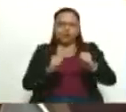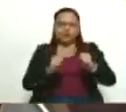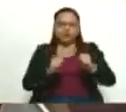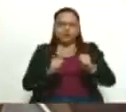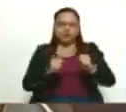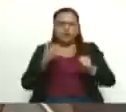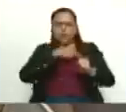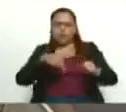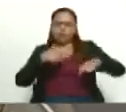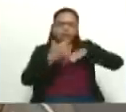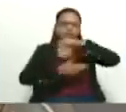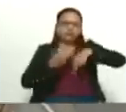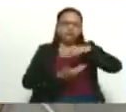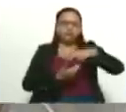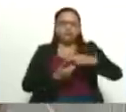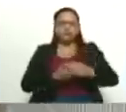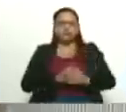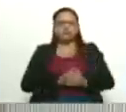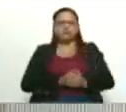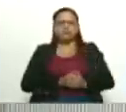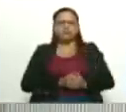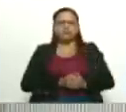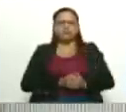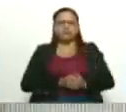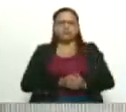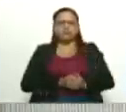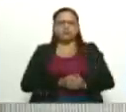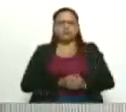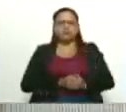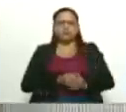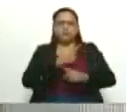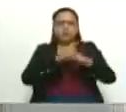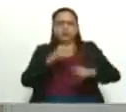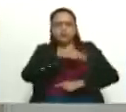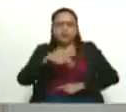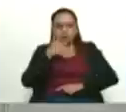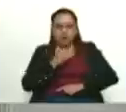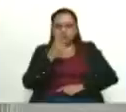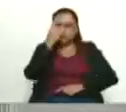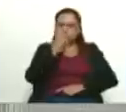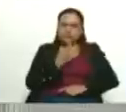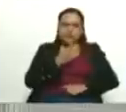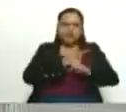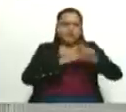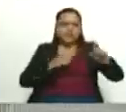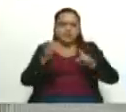somos rebeldes, pero somos decentes, a diferencia de ellos.